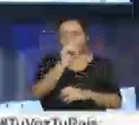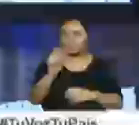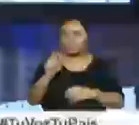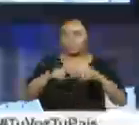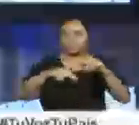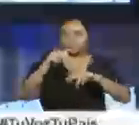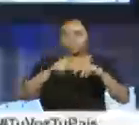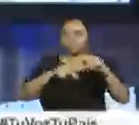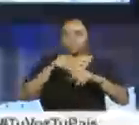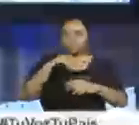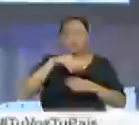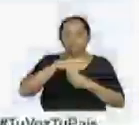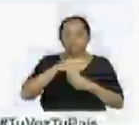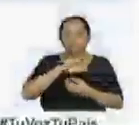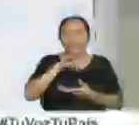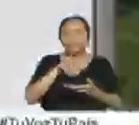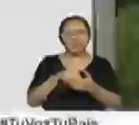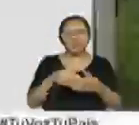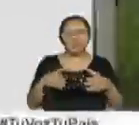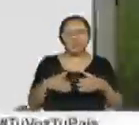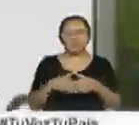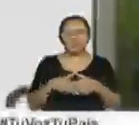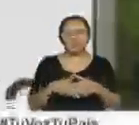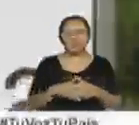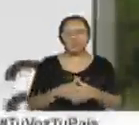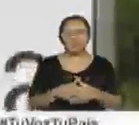centrales nucleares.